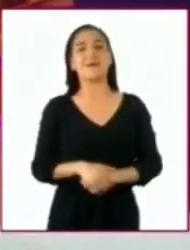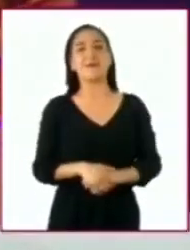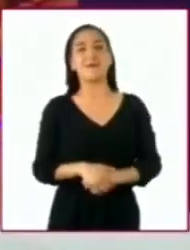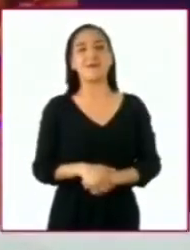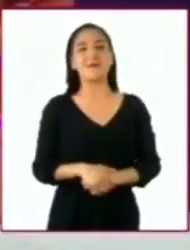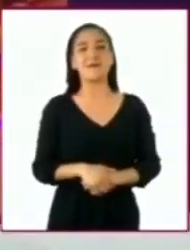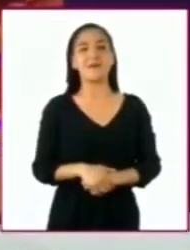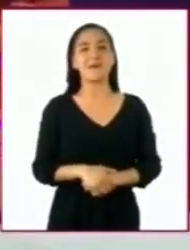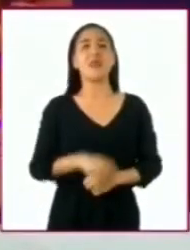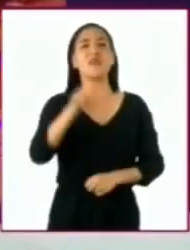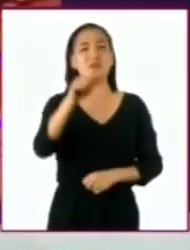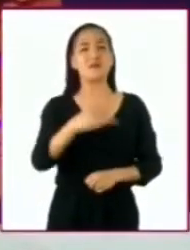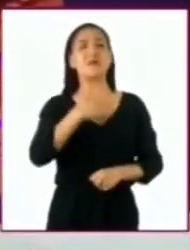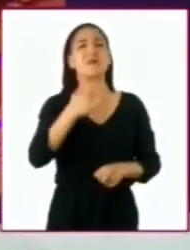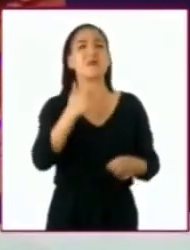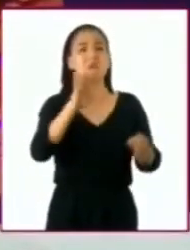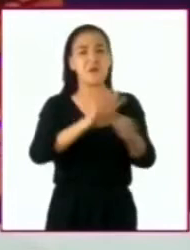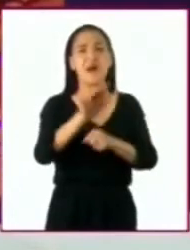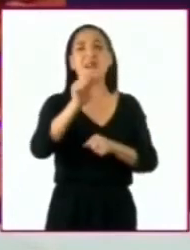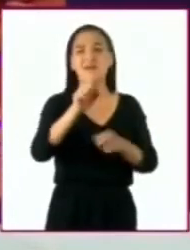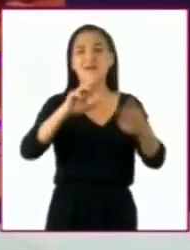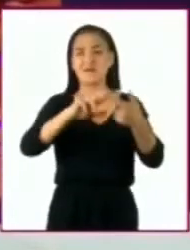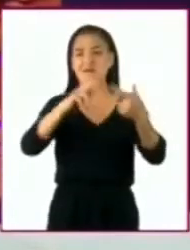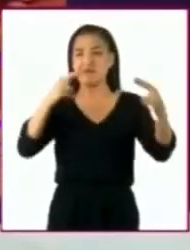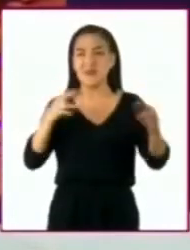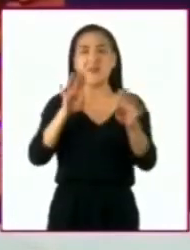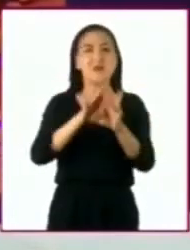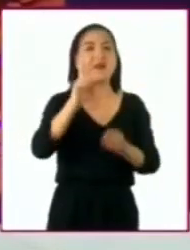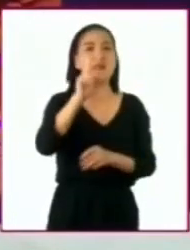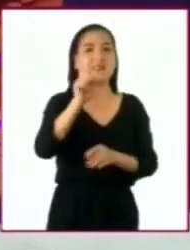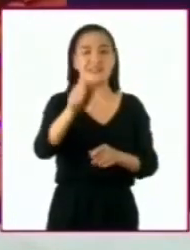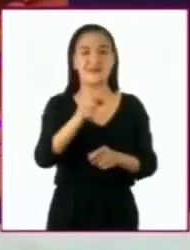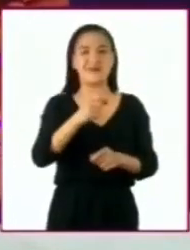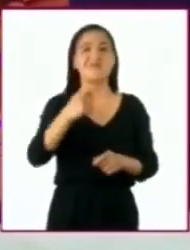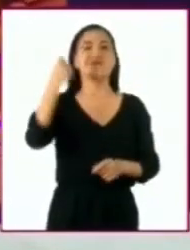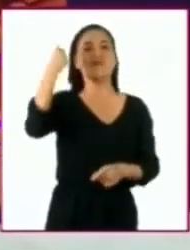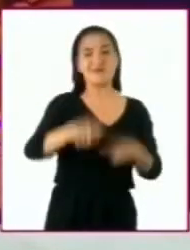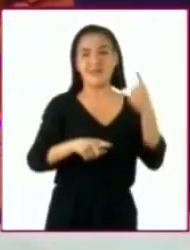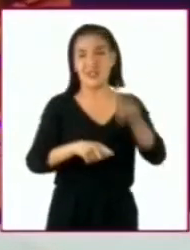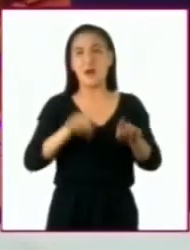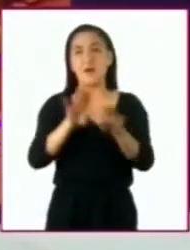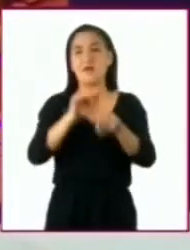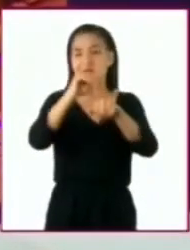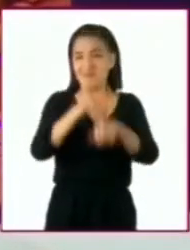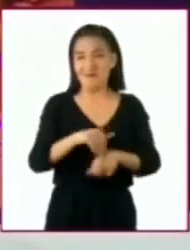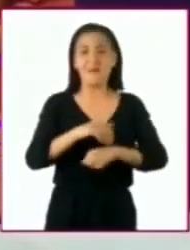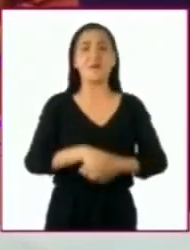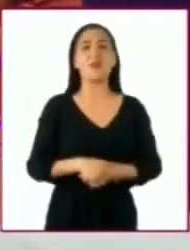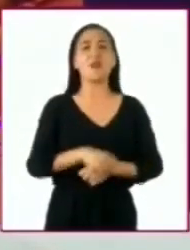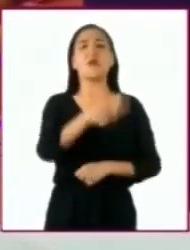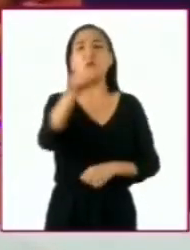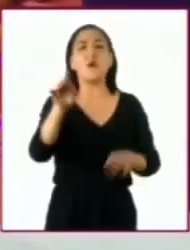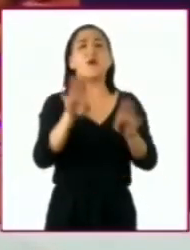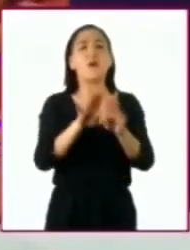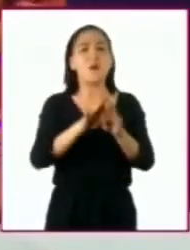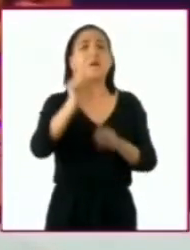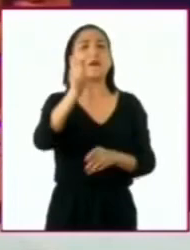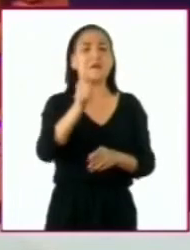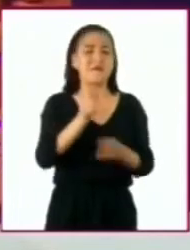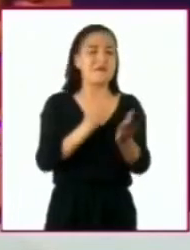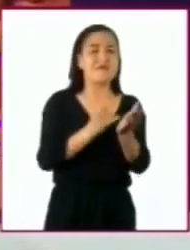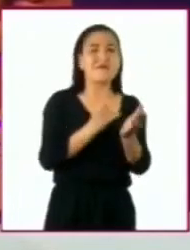¿Qué relación tiene el tributo con el sistema de encomienda? ¿Cómo definirían las condiciones en